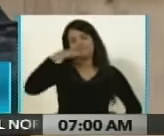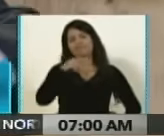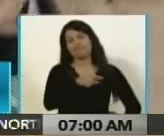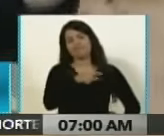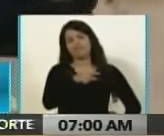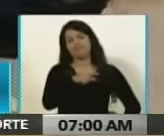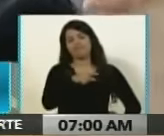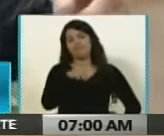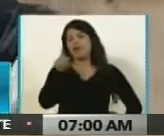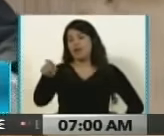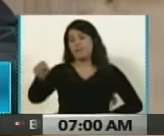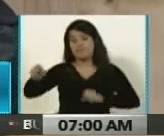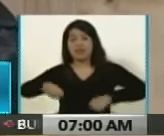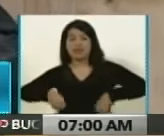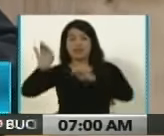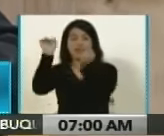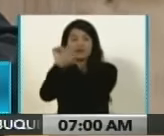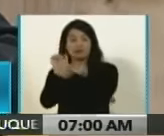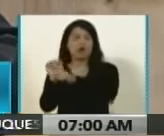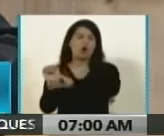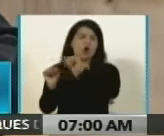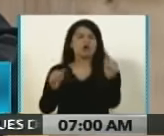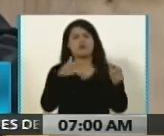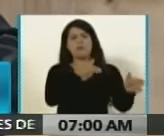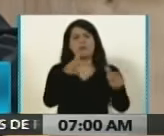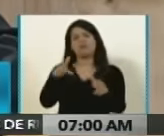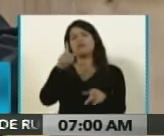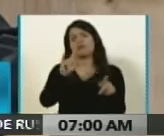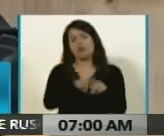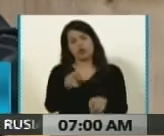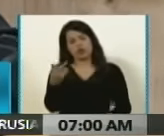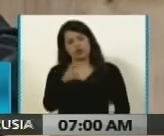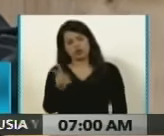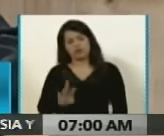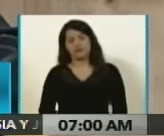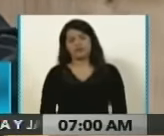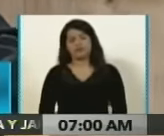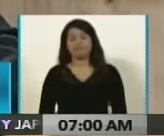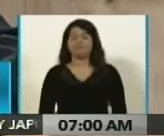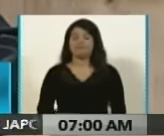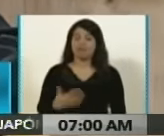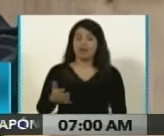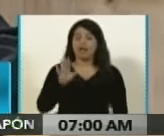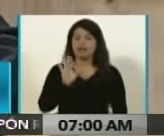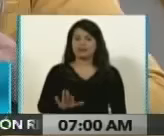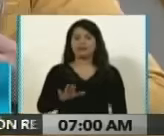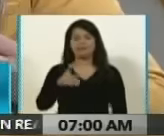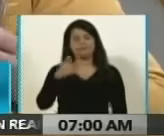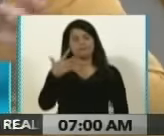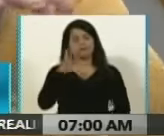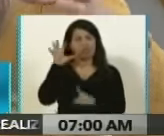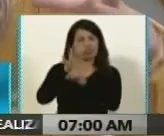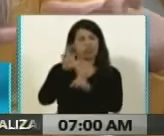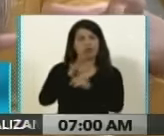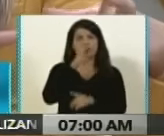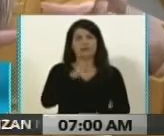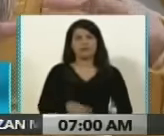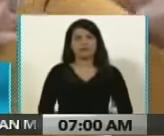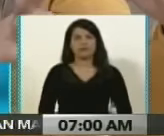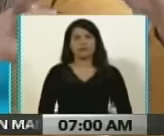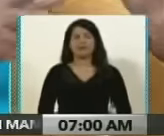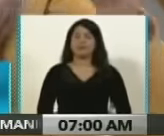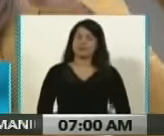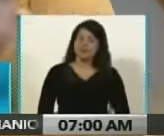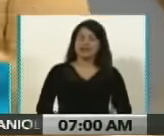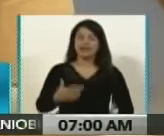Dorado, comenzó a reprimirlos abiertamente en la calle. Lo que se habló, sin duda, de una represión. Necesitamos hablar, traer todo lo que